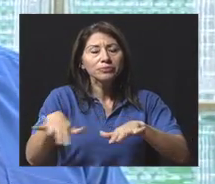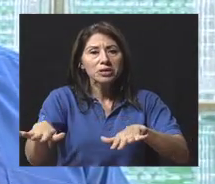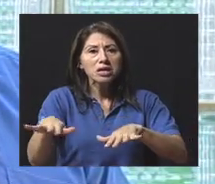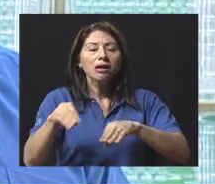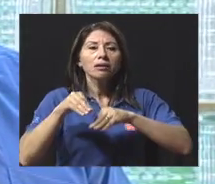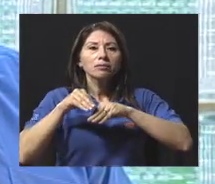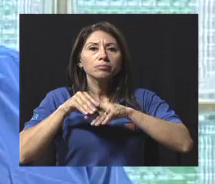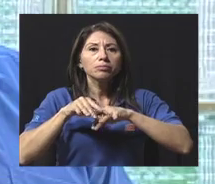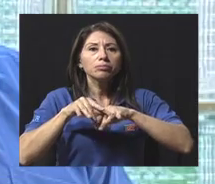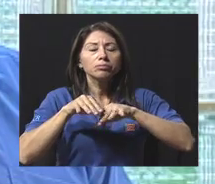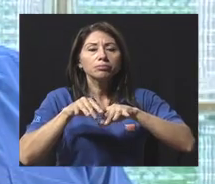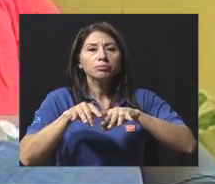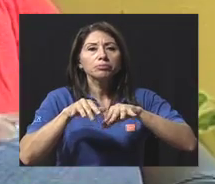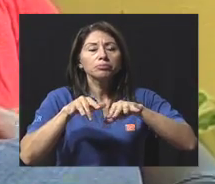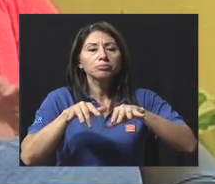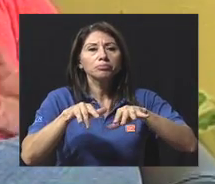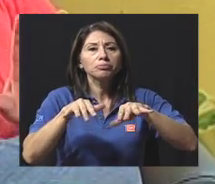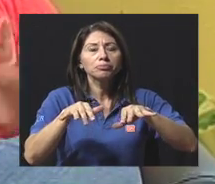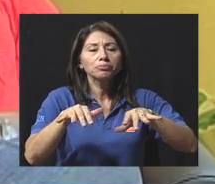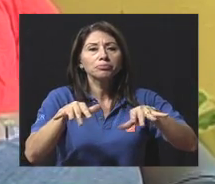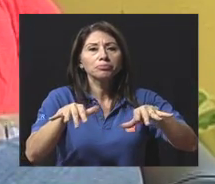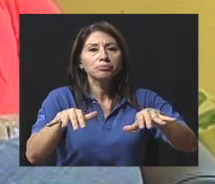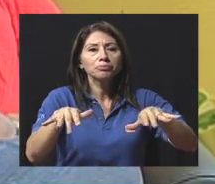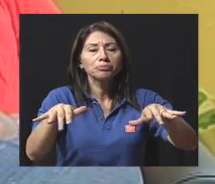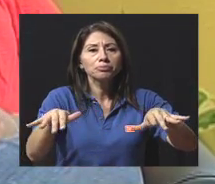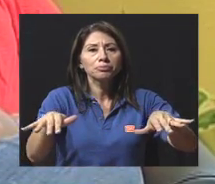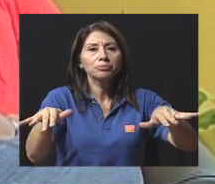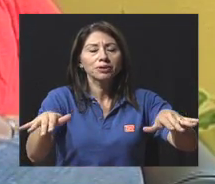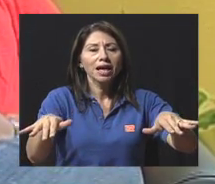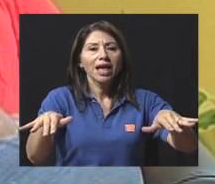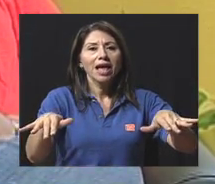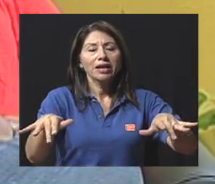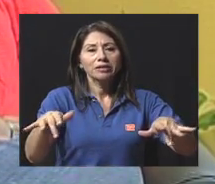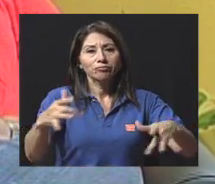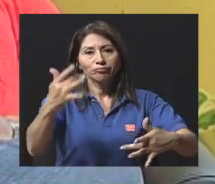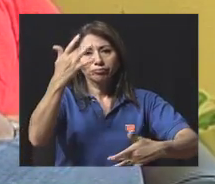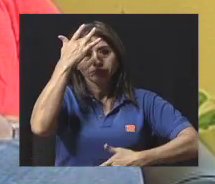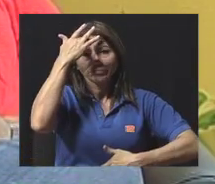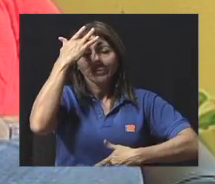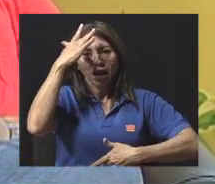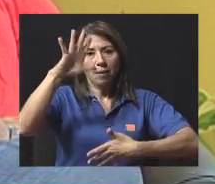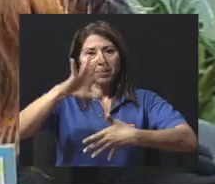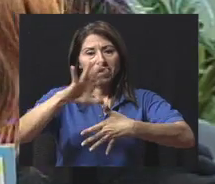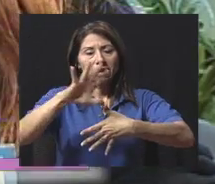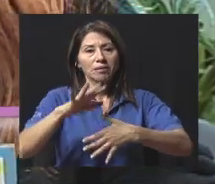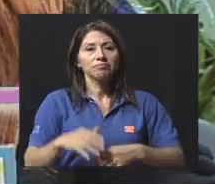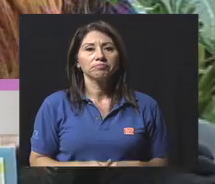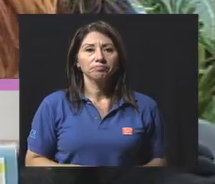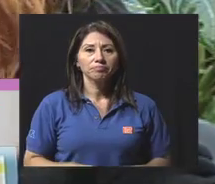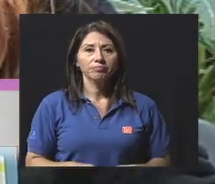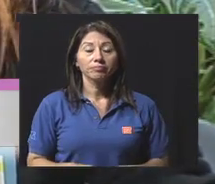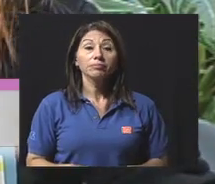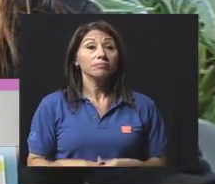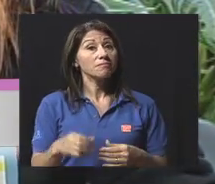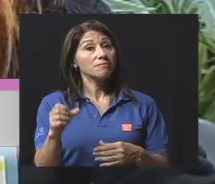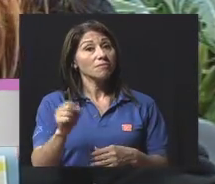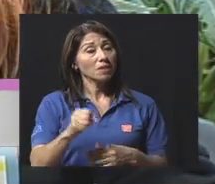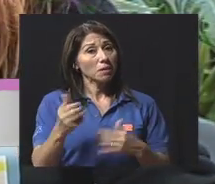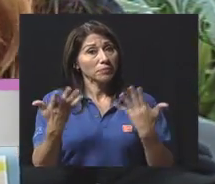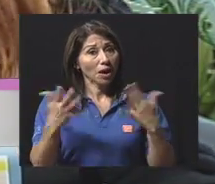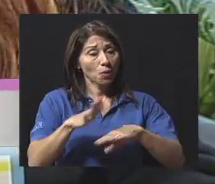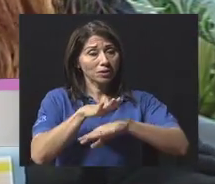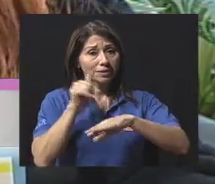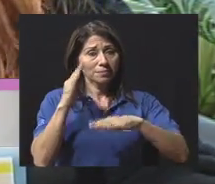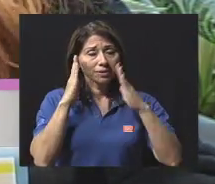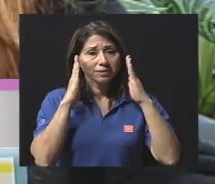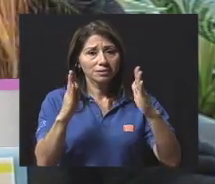ido expandiendo poco a poco a través de todo eh América nos llama ahora la atención Don olger